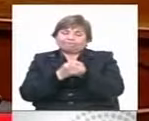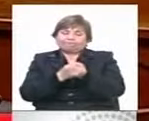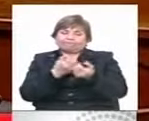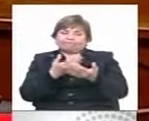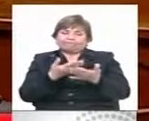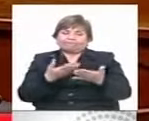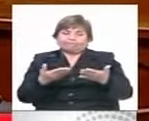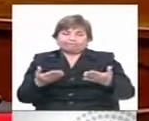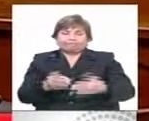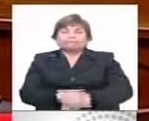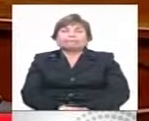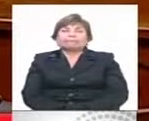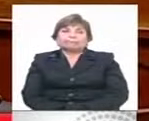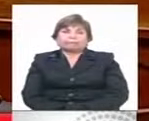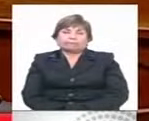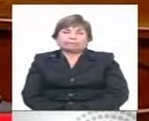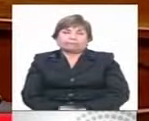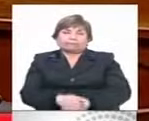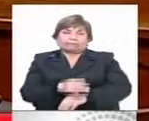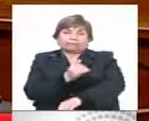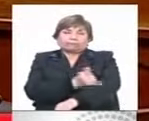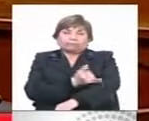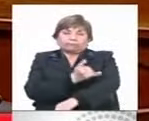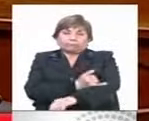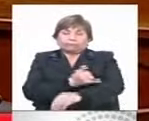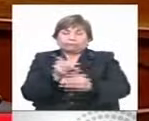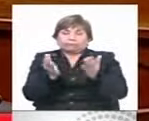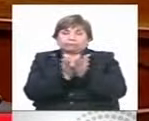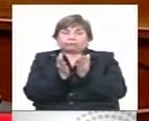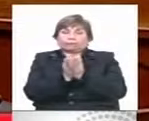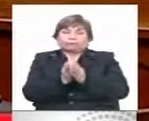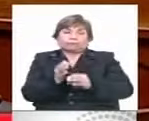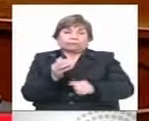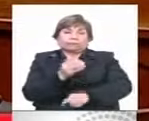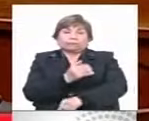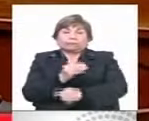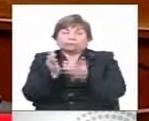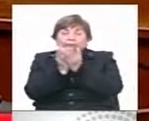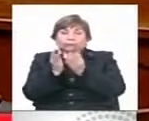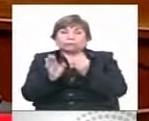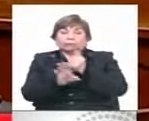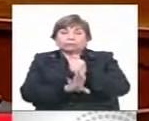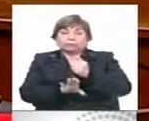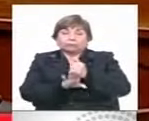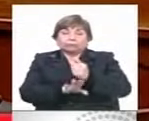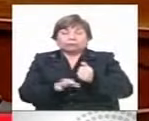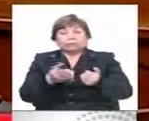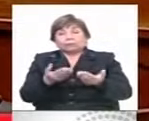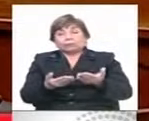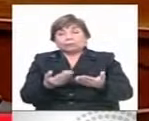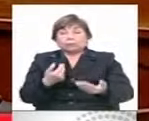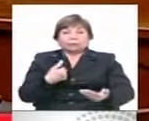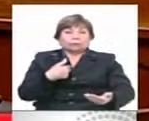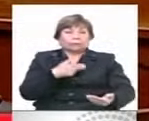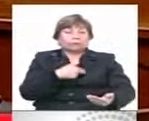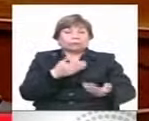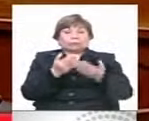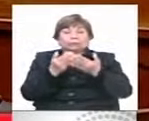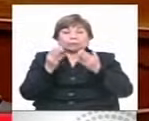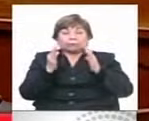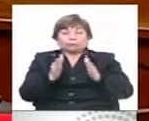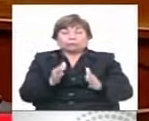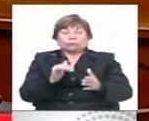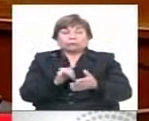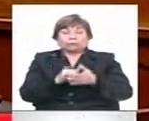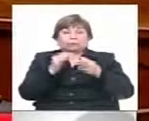infraestructura y equipamiento de las instituciones educativas de educación básica y superior, de modo que nuestros estudiantes tengan